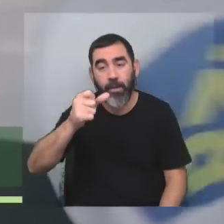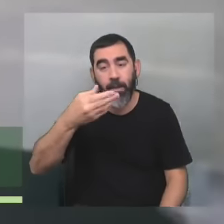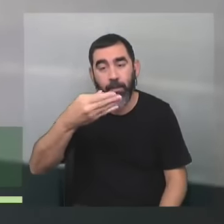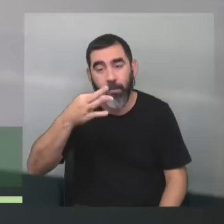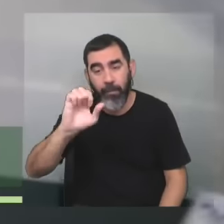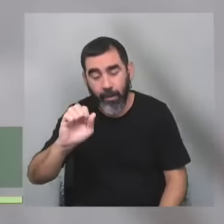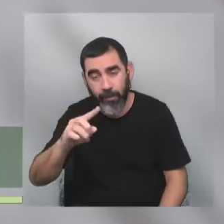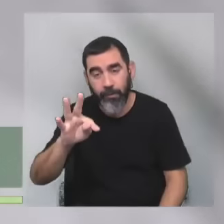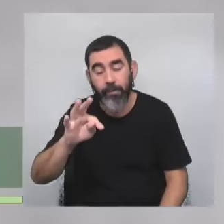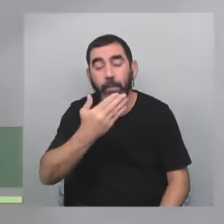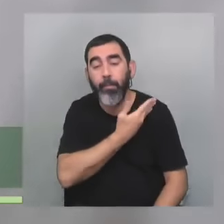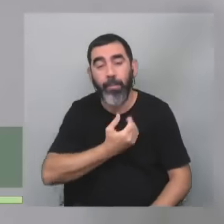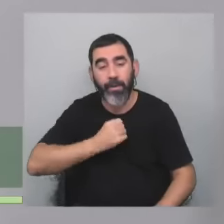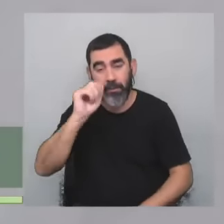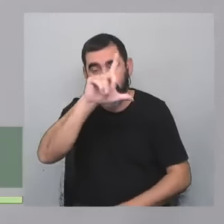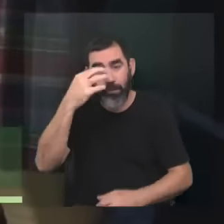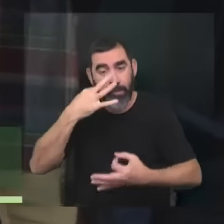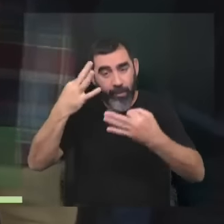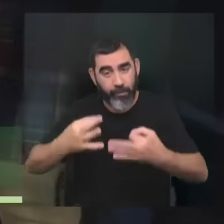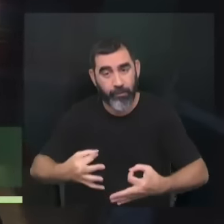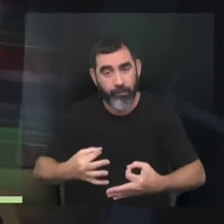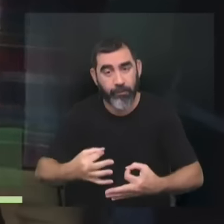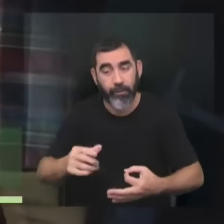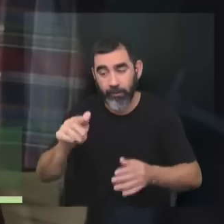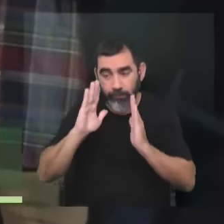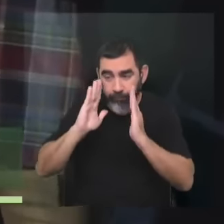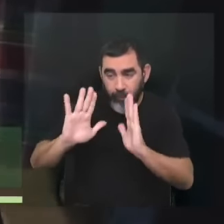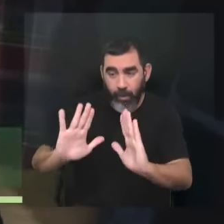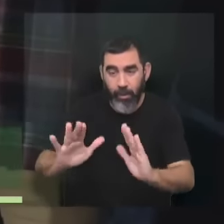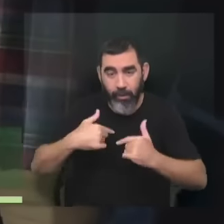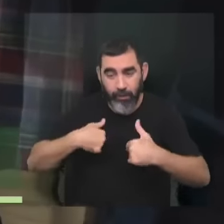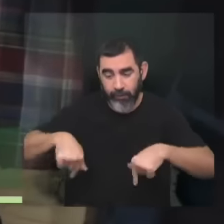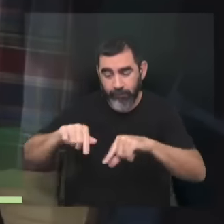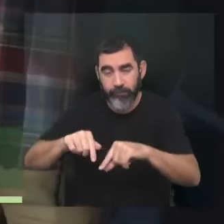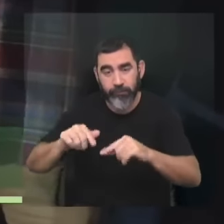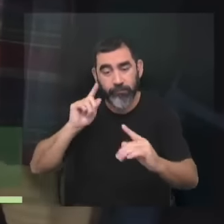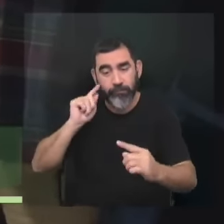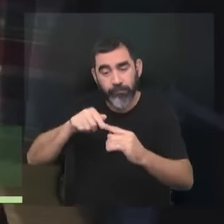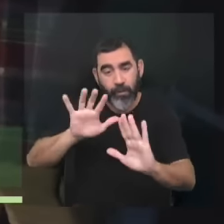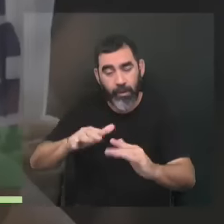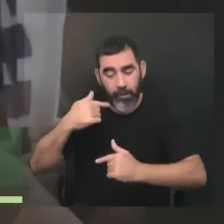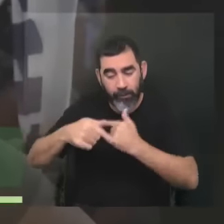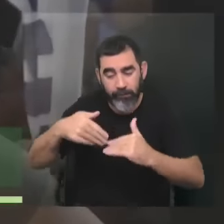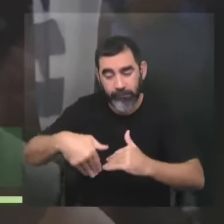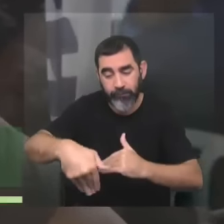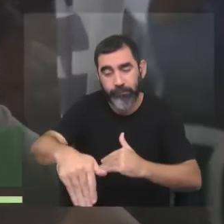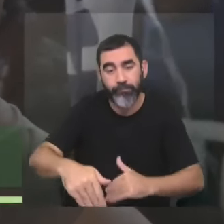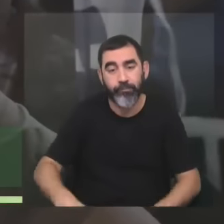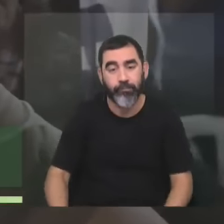la calle pco por garantía eso es nuestro rumbo y ese es el rumbo que vamos a